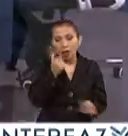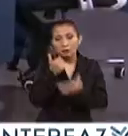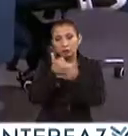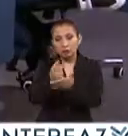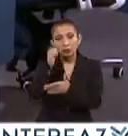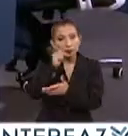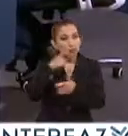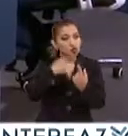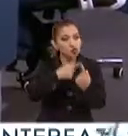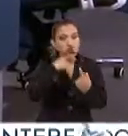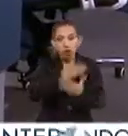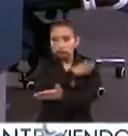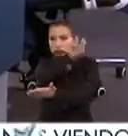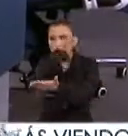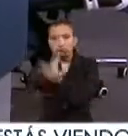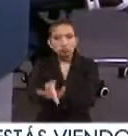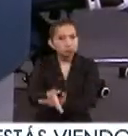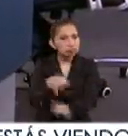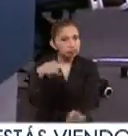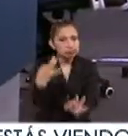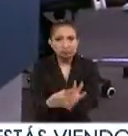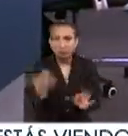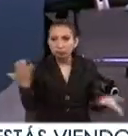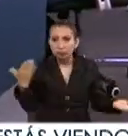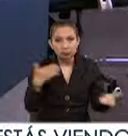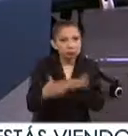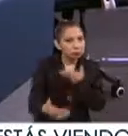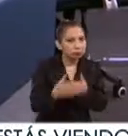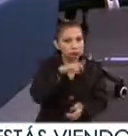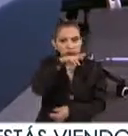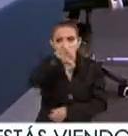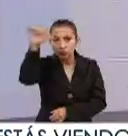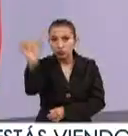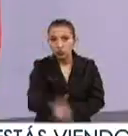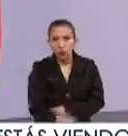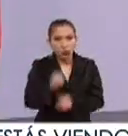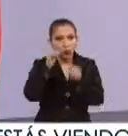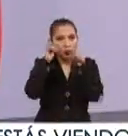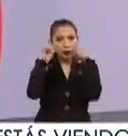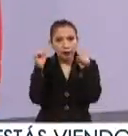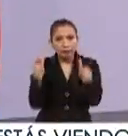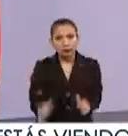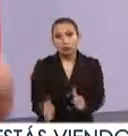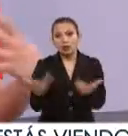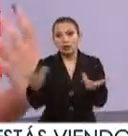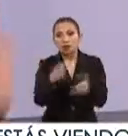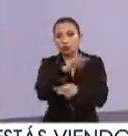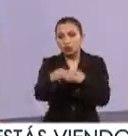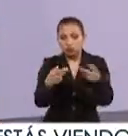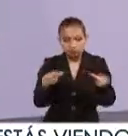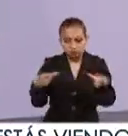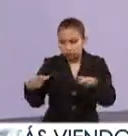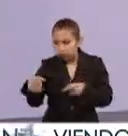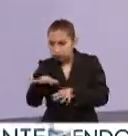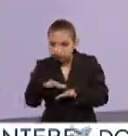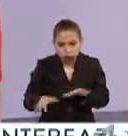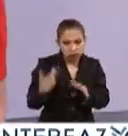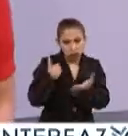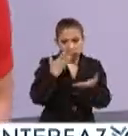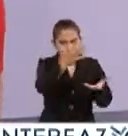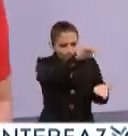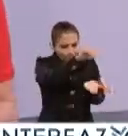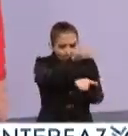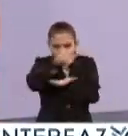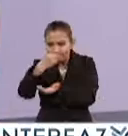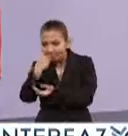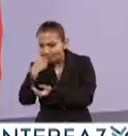siempre vemos a la Cruz Roja a la vanguardia, ahora sí que atendiendo y generando toda una estrategia tanto de